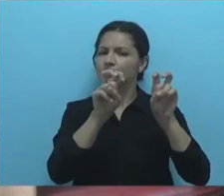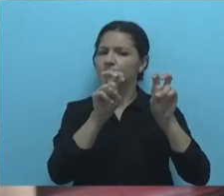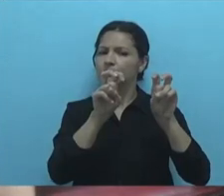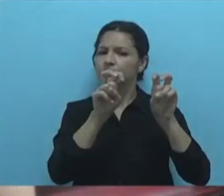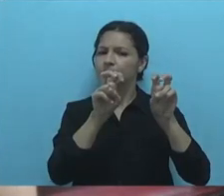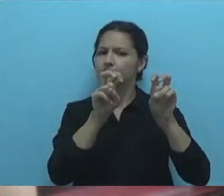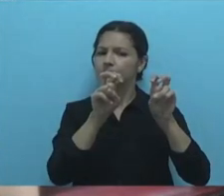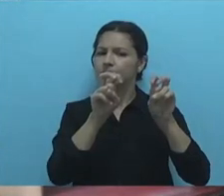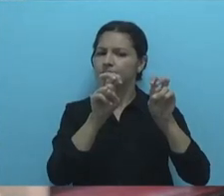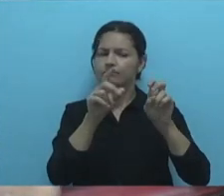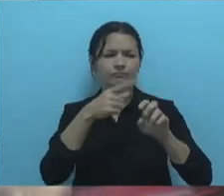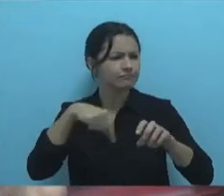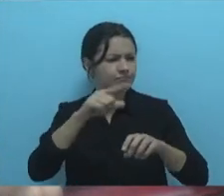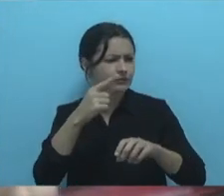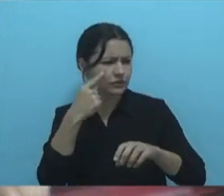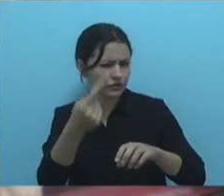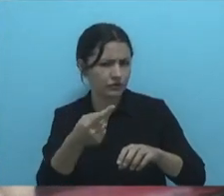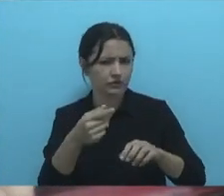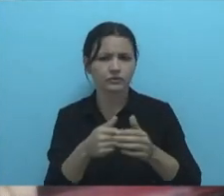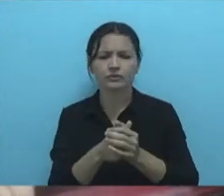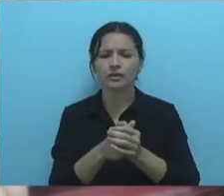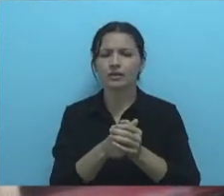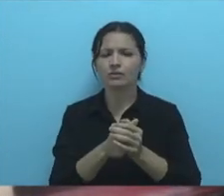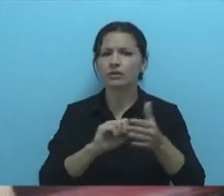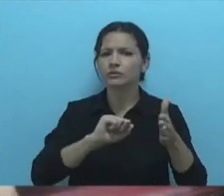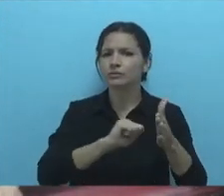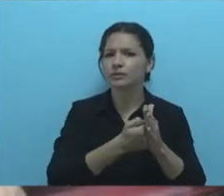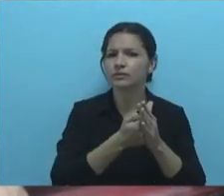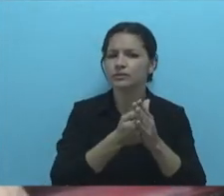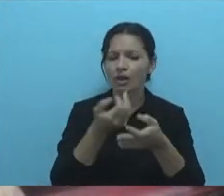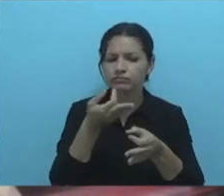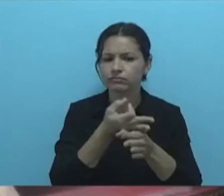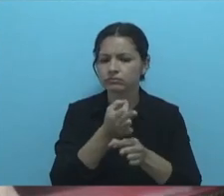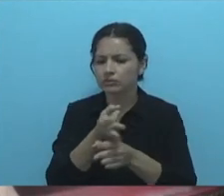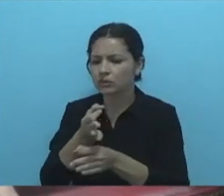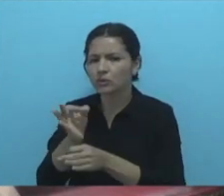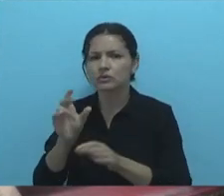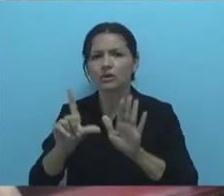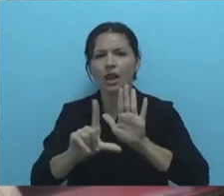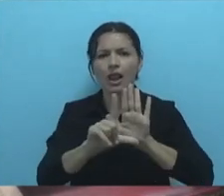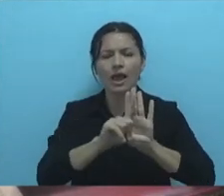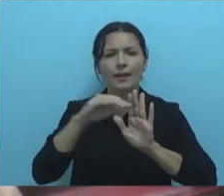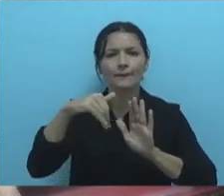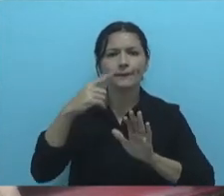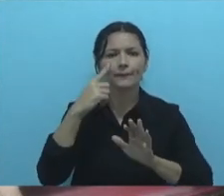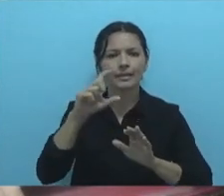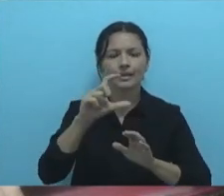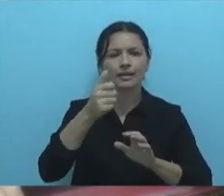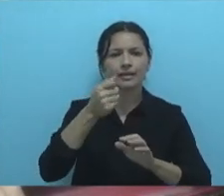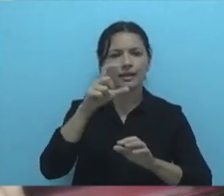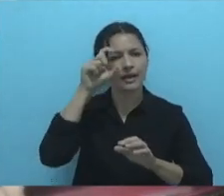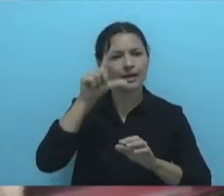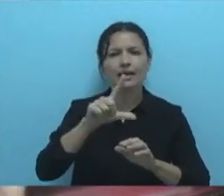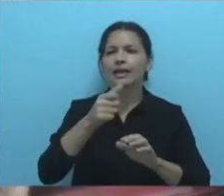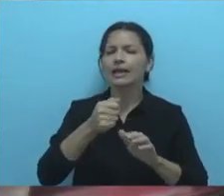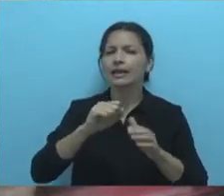las noticias que hemos tenido recientemente sobre la suspensión de los cursos de la ley Micaela dictados por el Ministerio de género de la